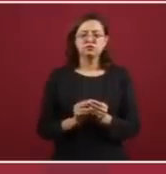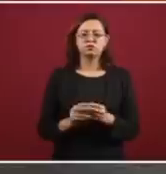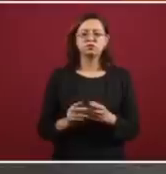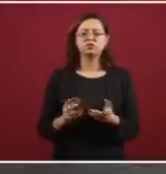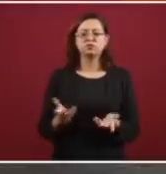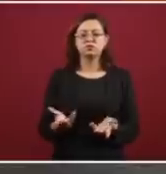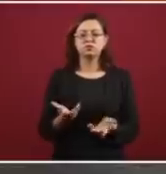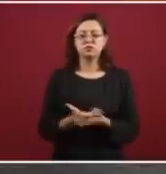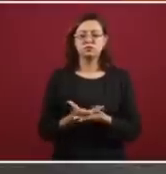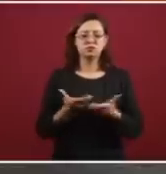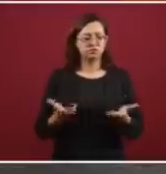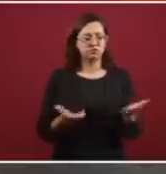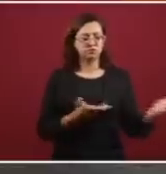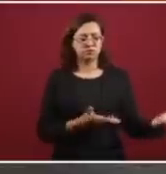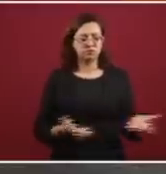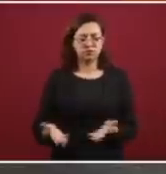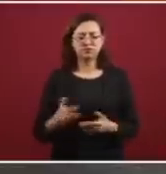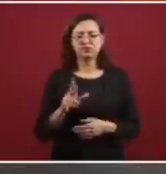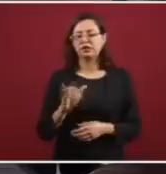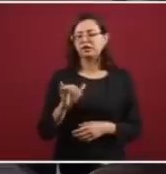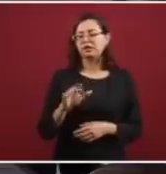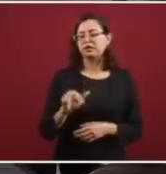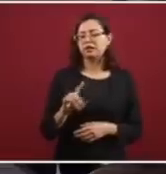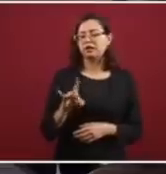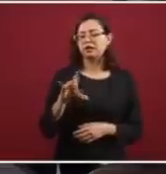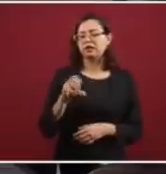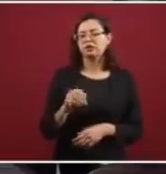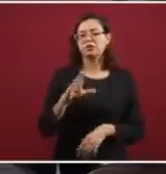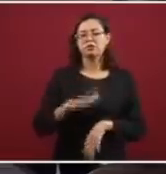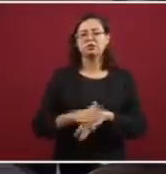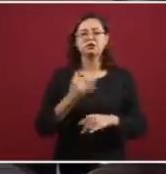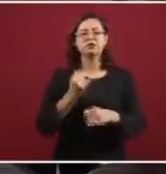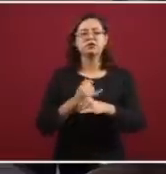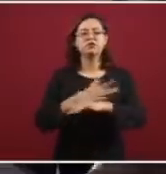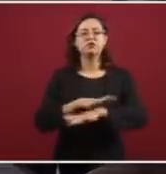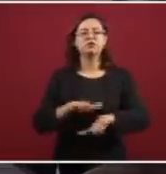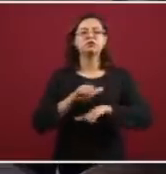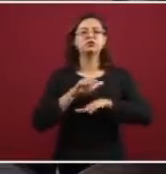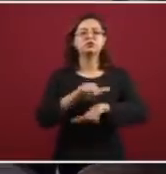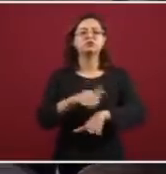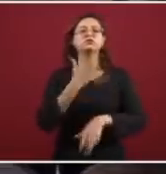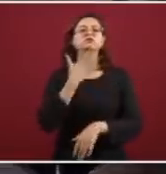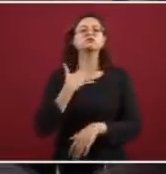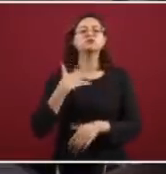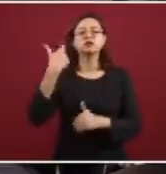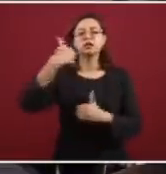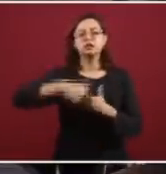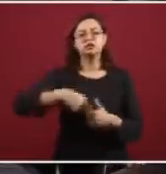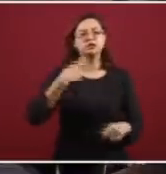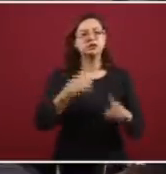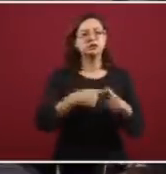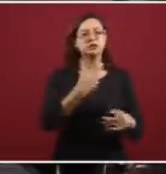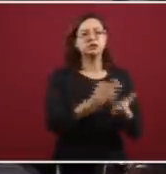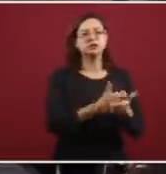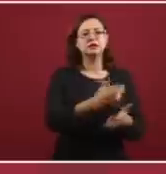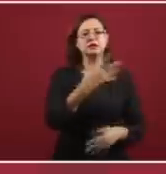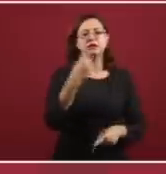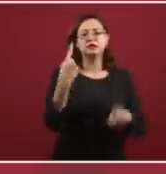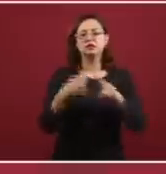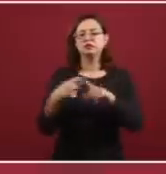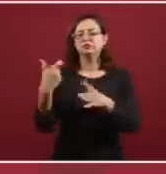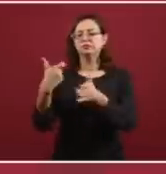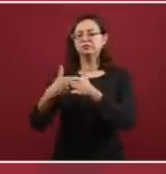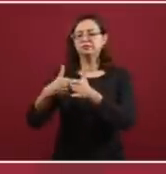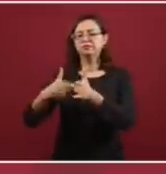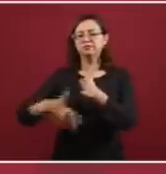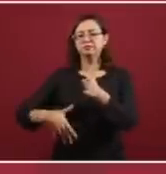Ricardo nos informe ahora sobre quién es quién en los precios de las